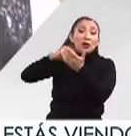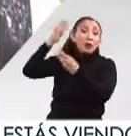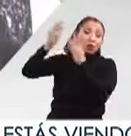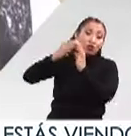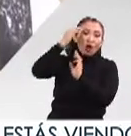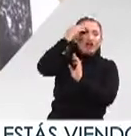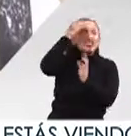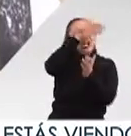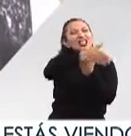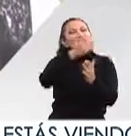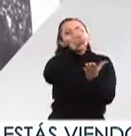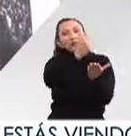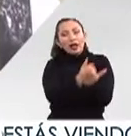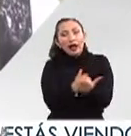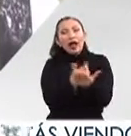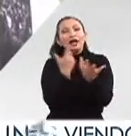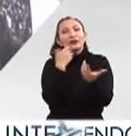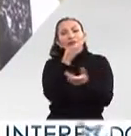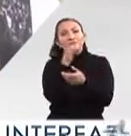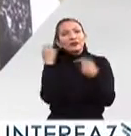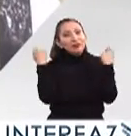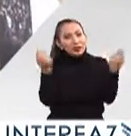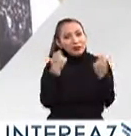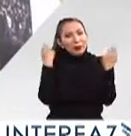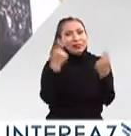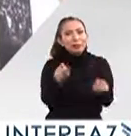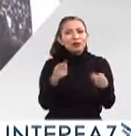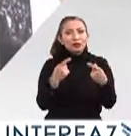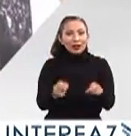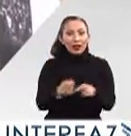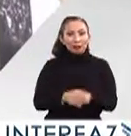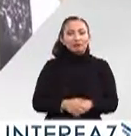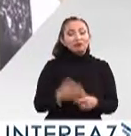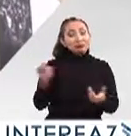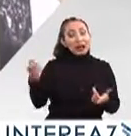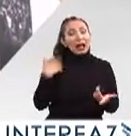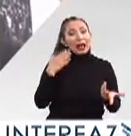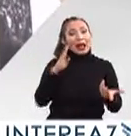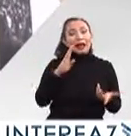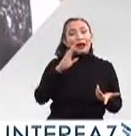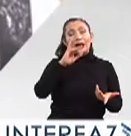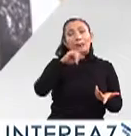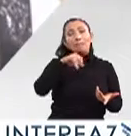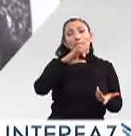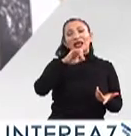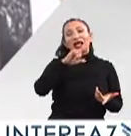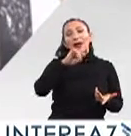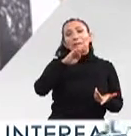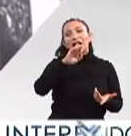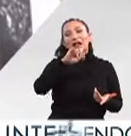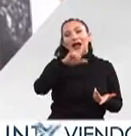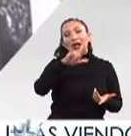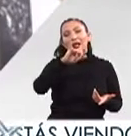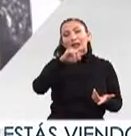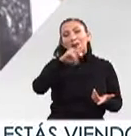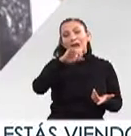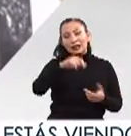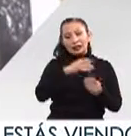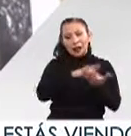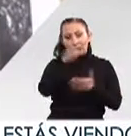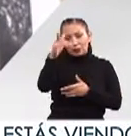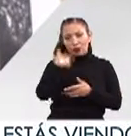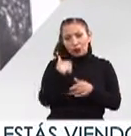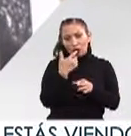bueno, a conocer esta gran ciudad, este gran festival musical, Miguel Bernal Jiménez. Muchísimas gracias por haber estado con nosotros esta